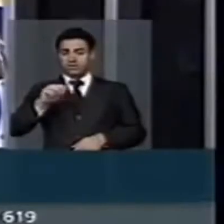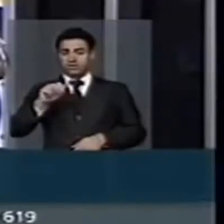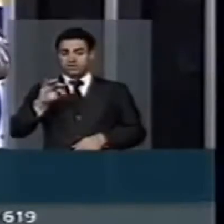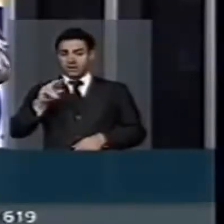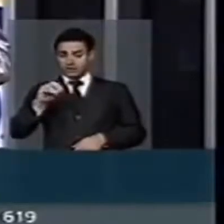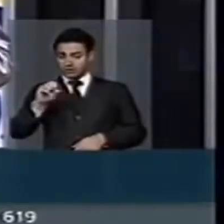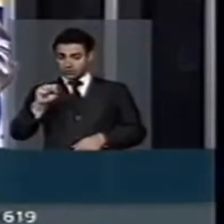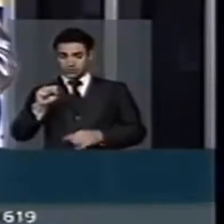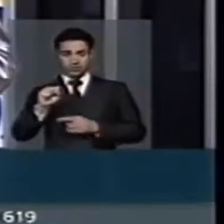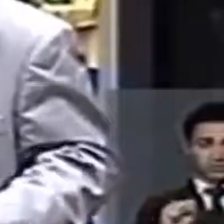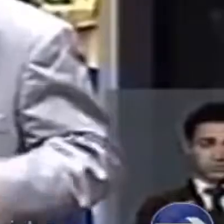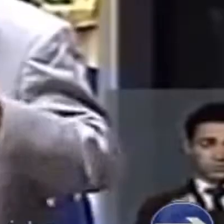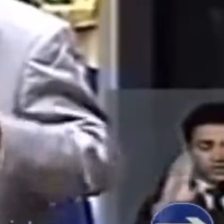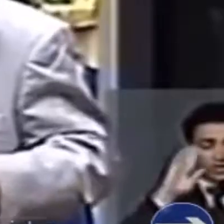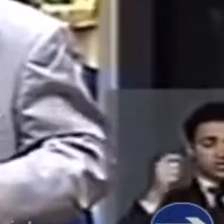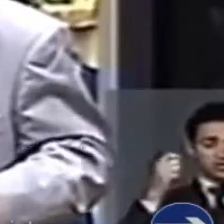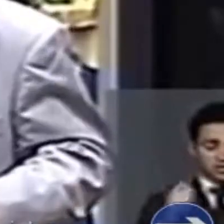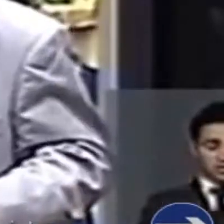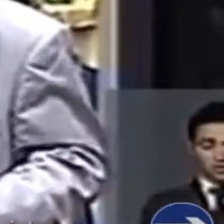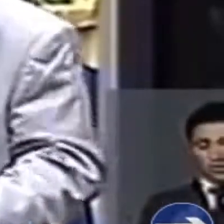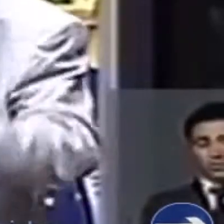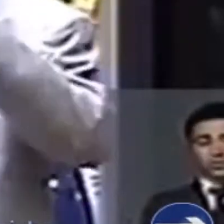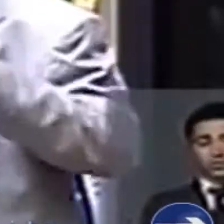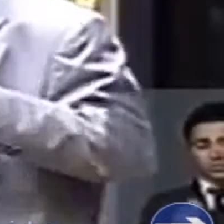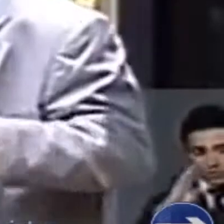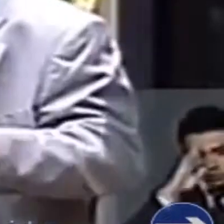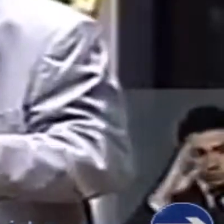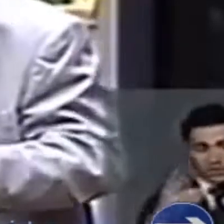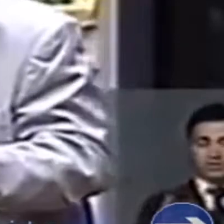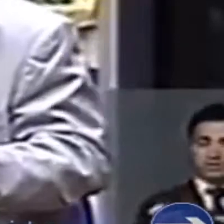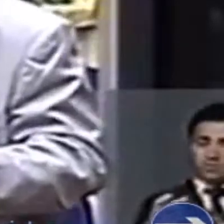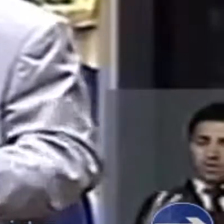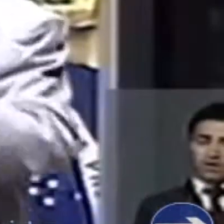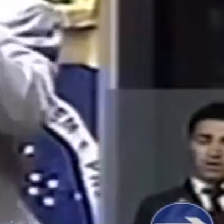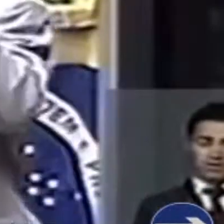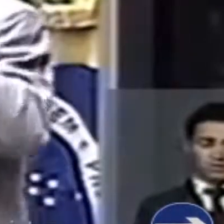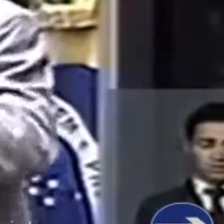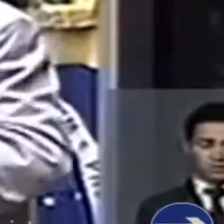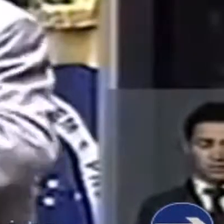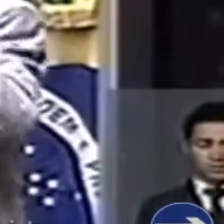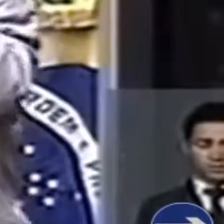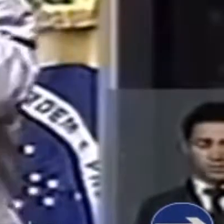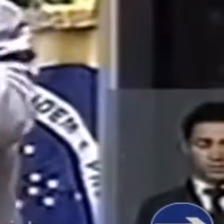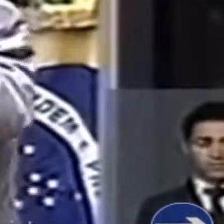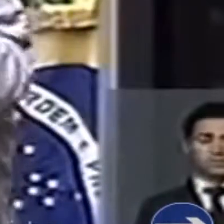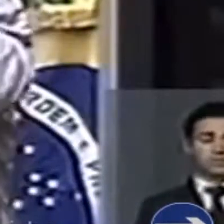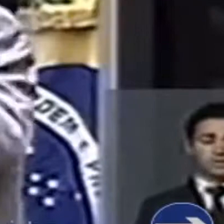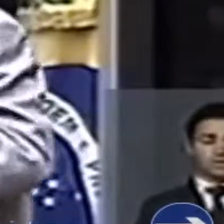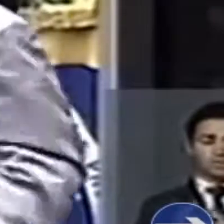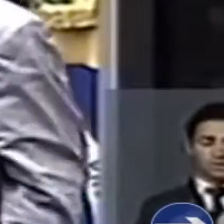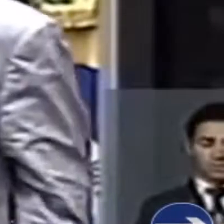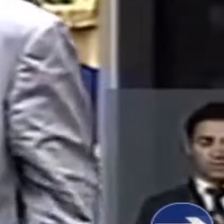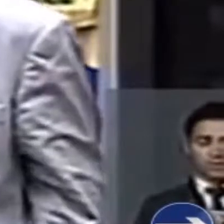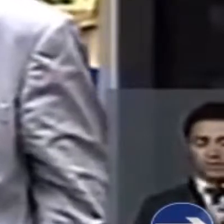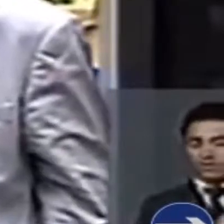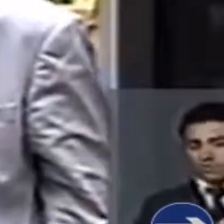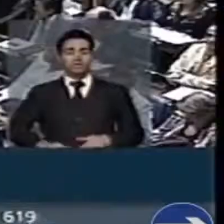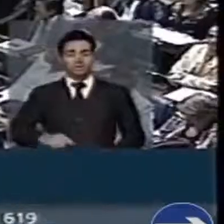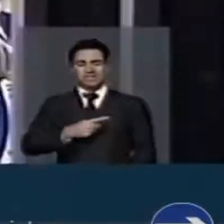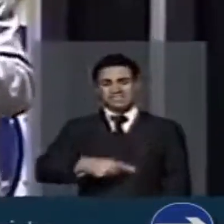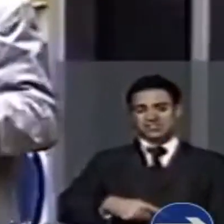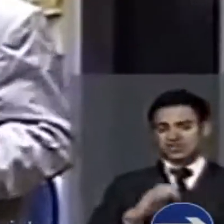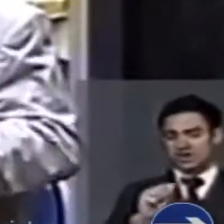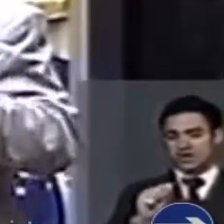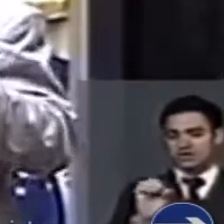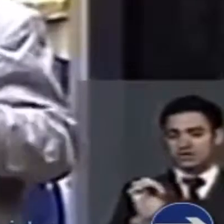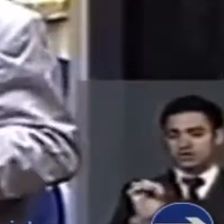La dictadura cubana que explora eres en contubernio con el gobierno de la señora Dilma.